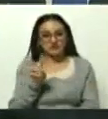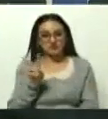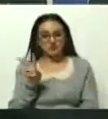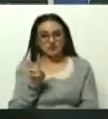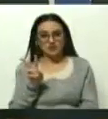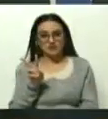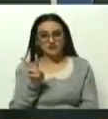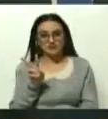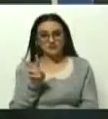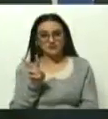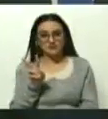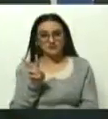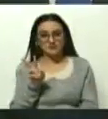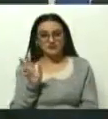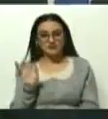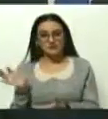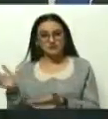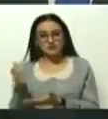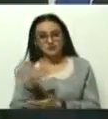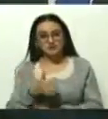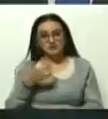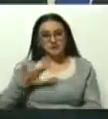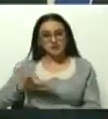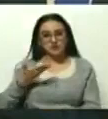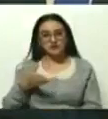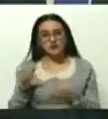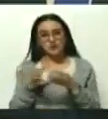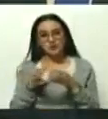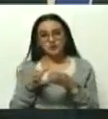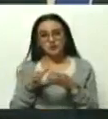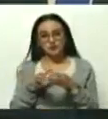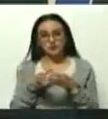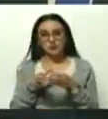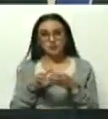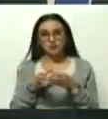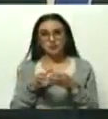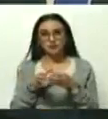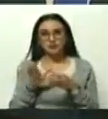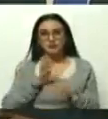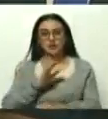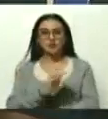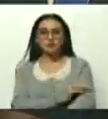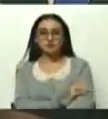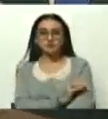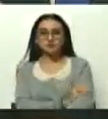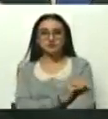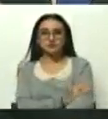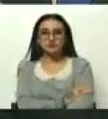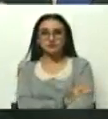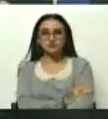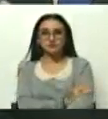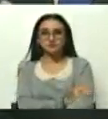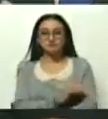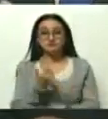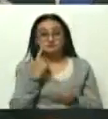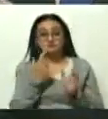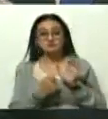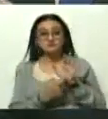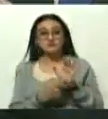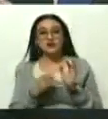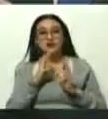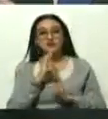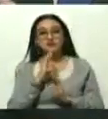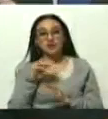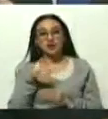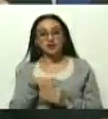Venezuela que ha aglutinado a los más importantes partidos de la oposición. Así lo demuestran los